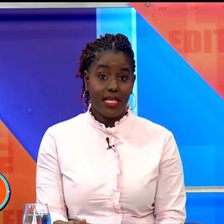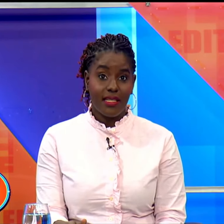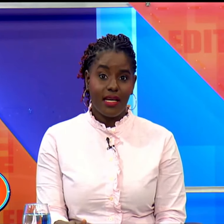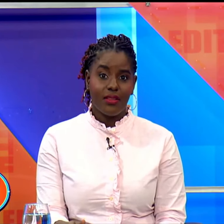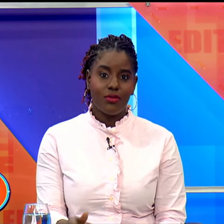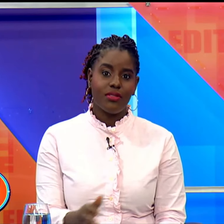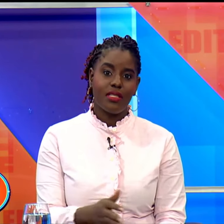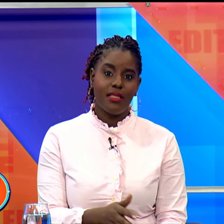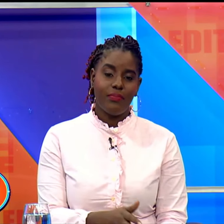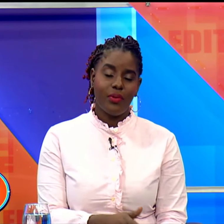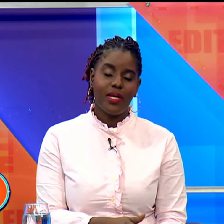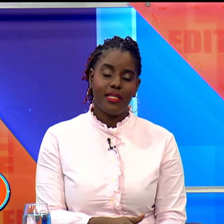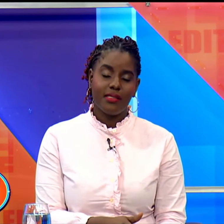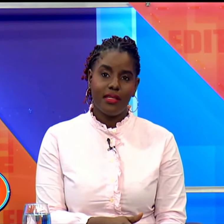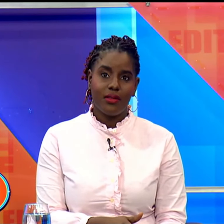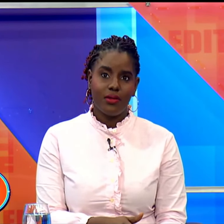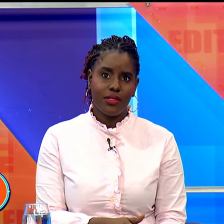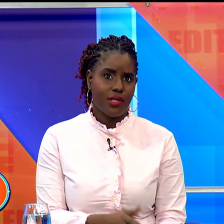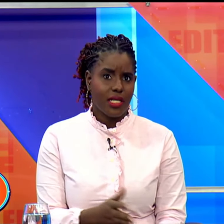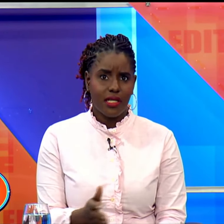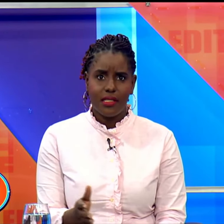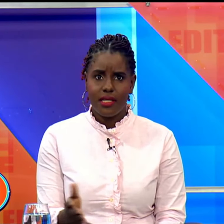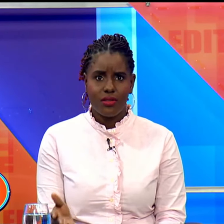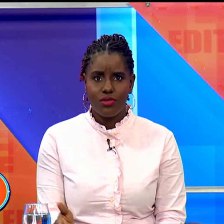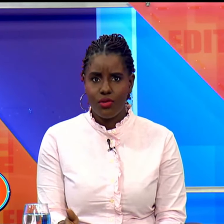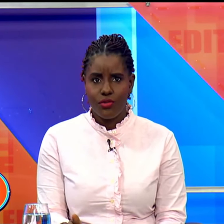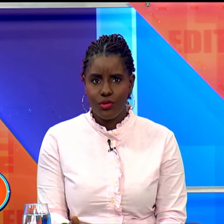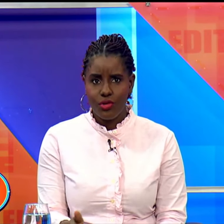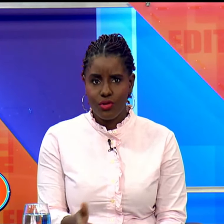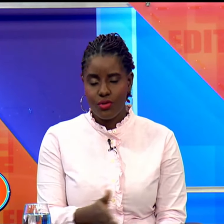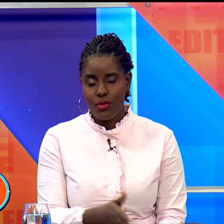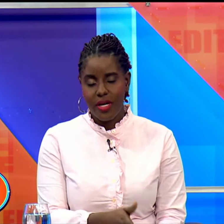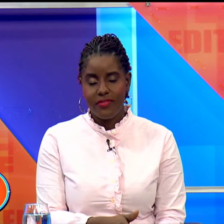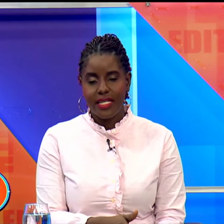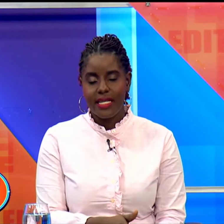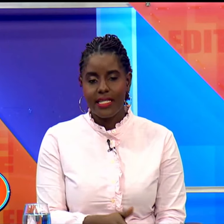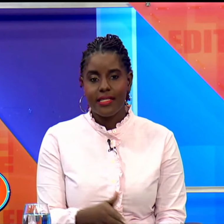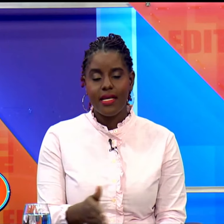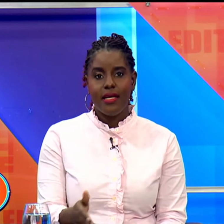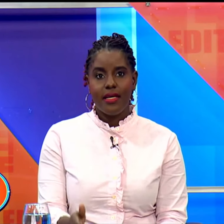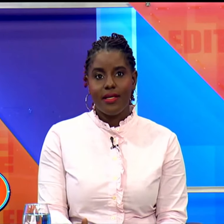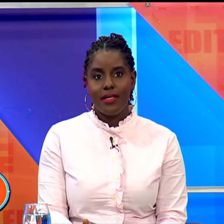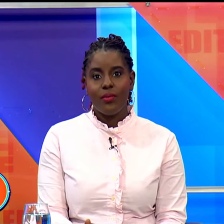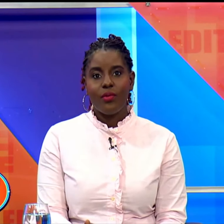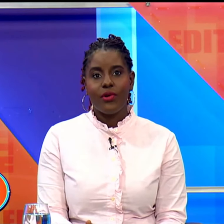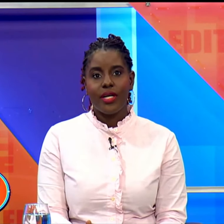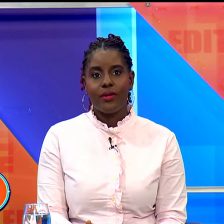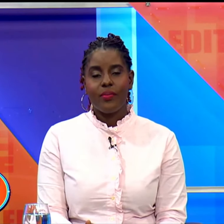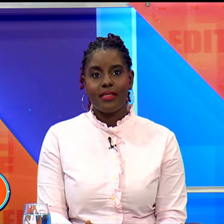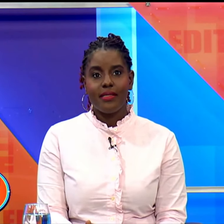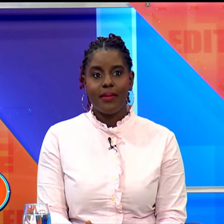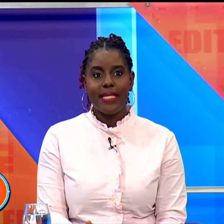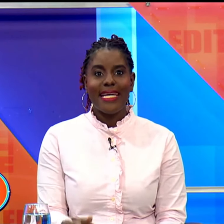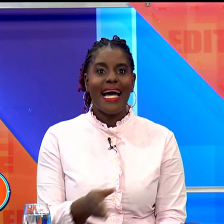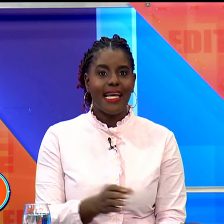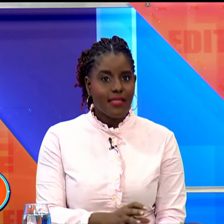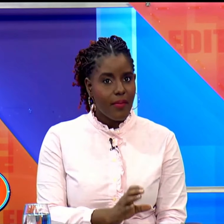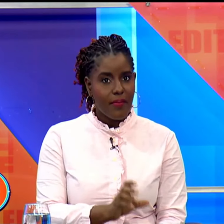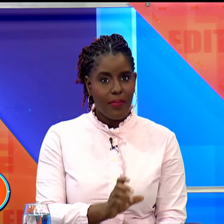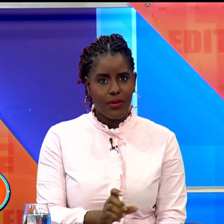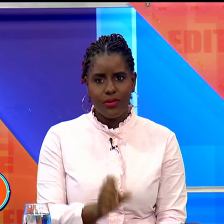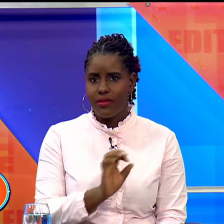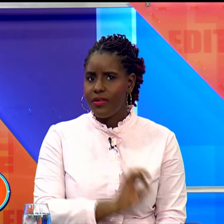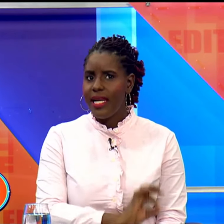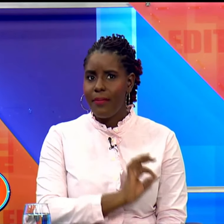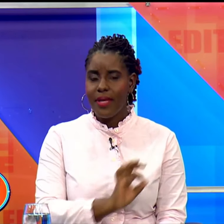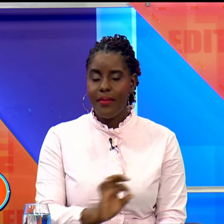los candidatos por el Distrito Nacional, que en este caso solo fueron dos, Omar Fernández y Guillermo Moreno, precisamente a esa